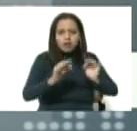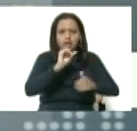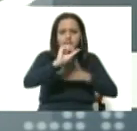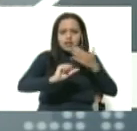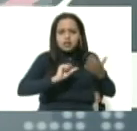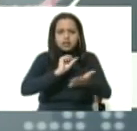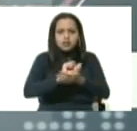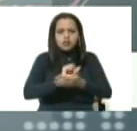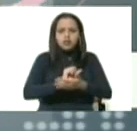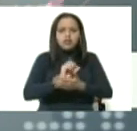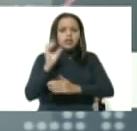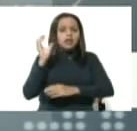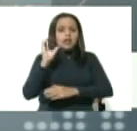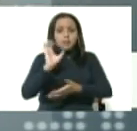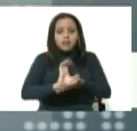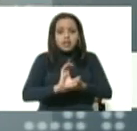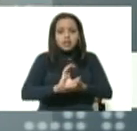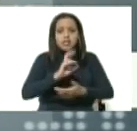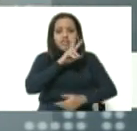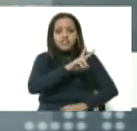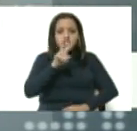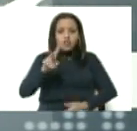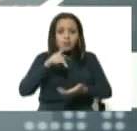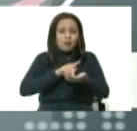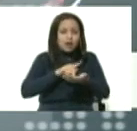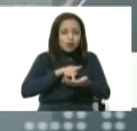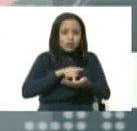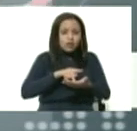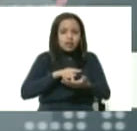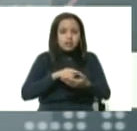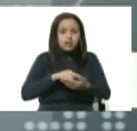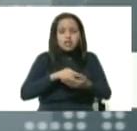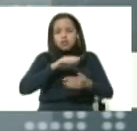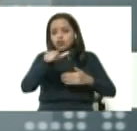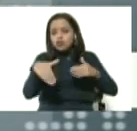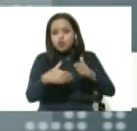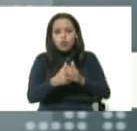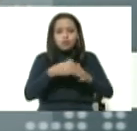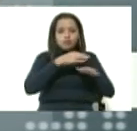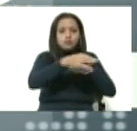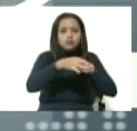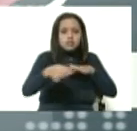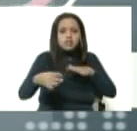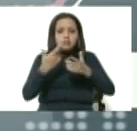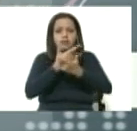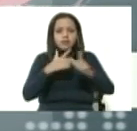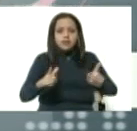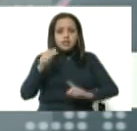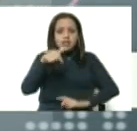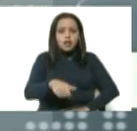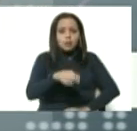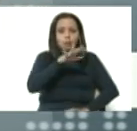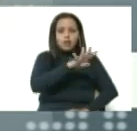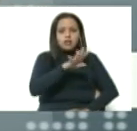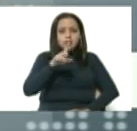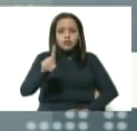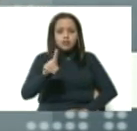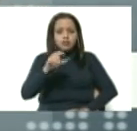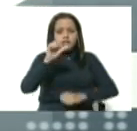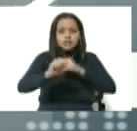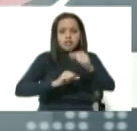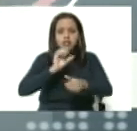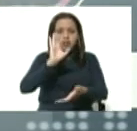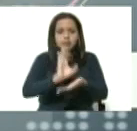todas las 22 parroquias del municipio bolivariano Libertador. Hoy, de los 41 casos del distrito capital,